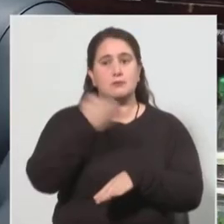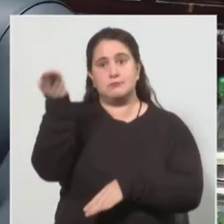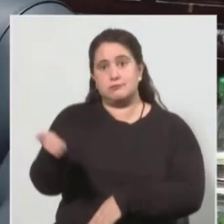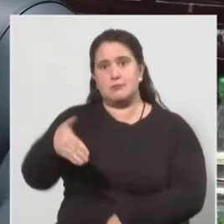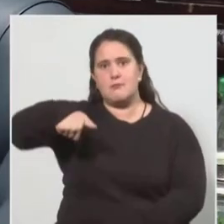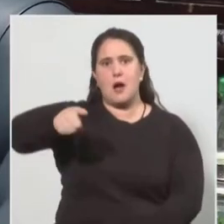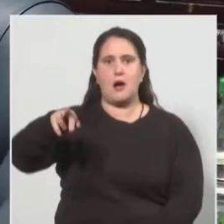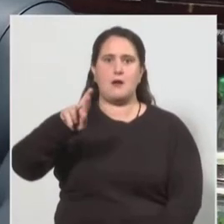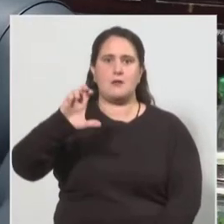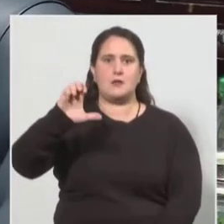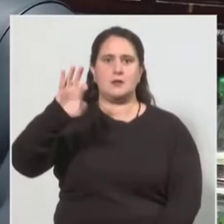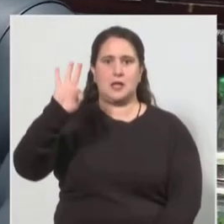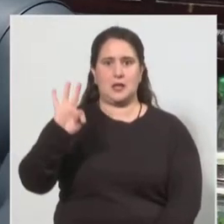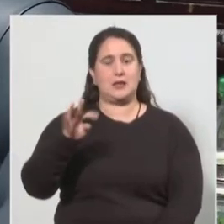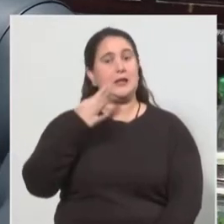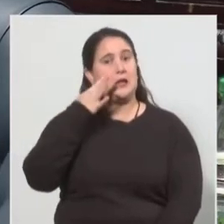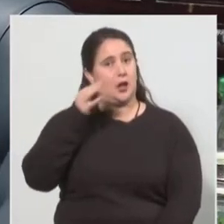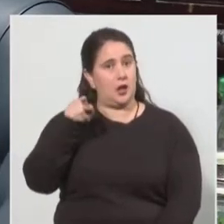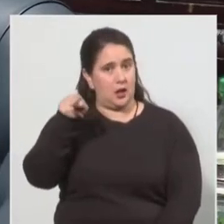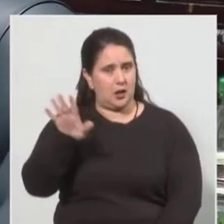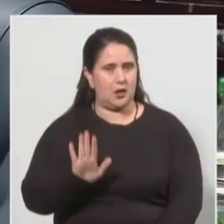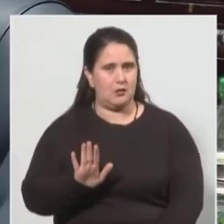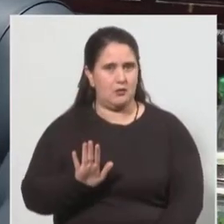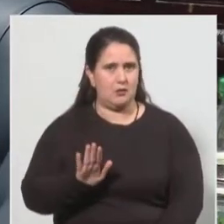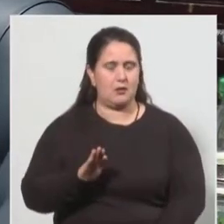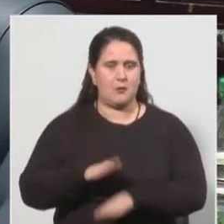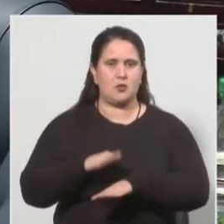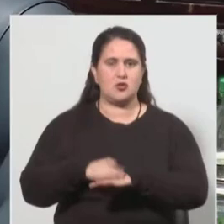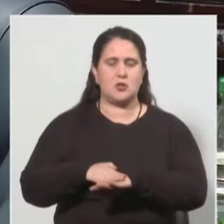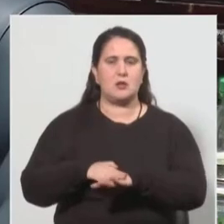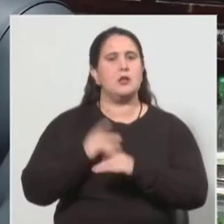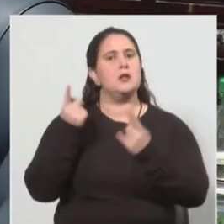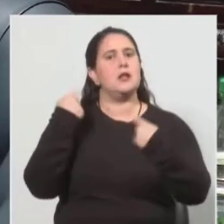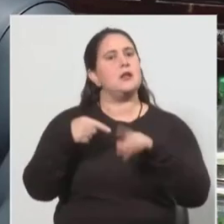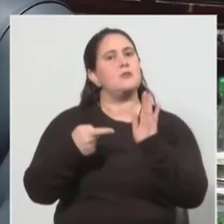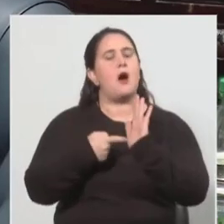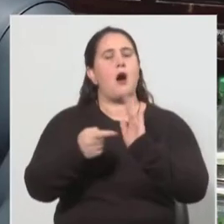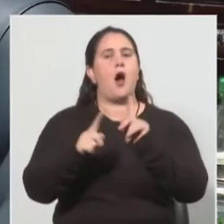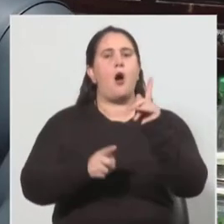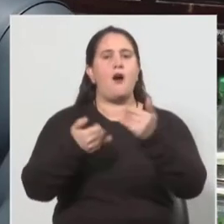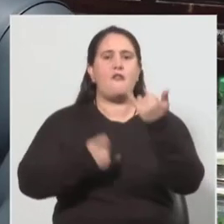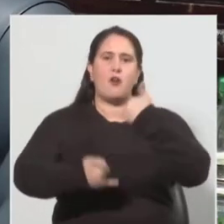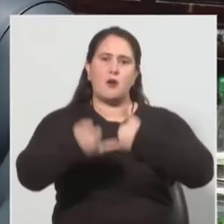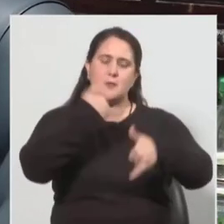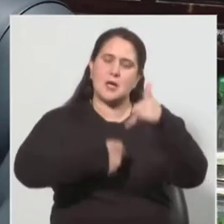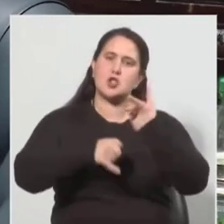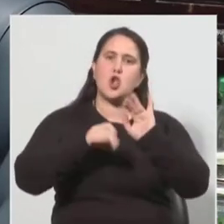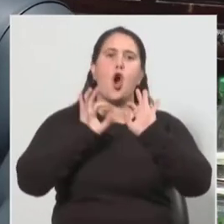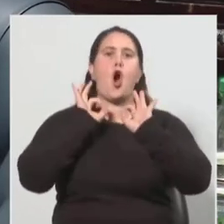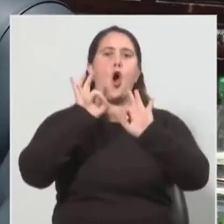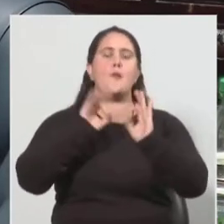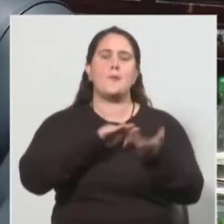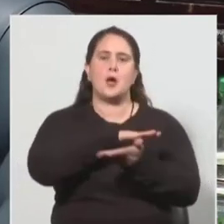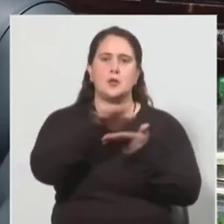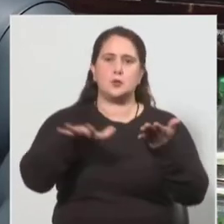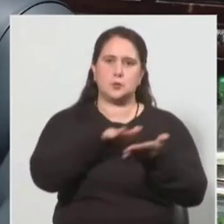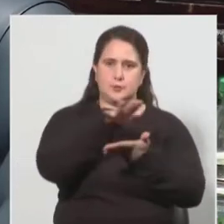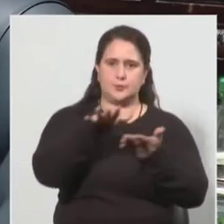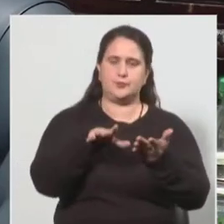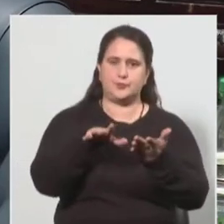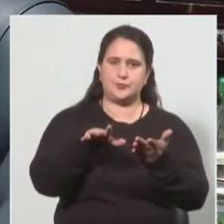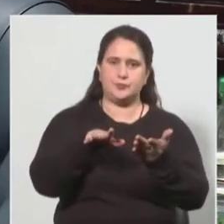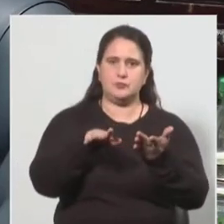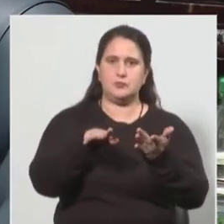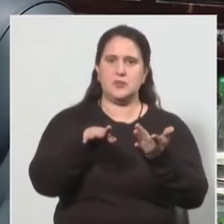cierro comillas, tal como él agregó. Y aludió a informaciones que refieren a todo el episodio, que